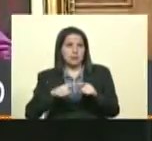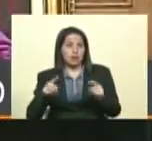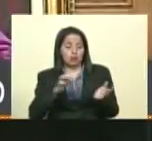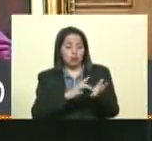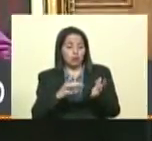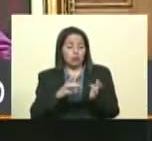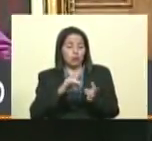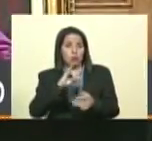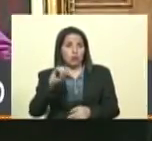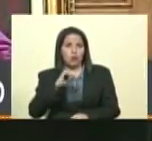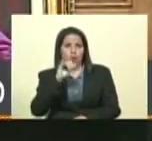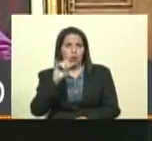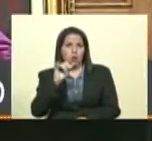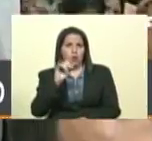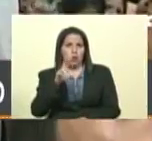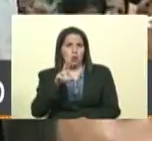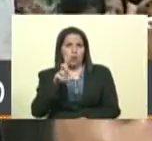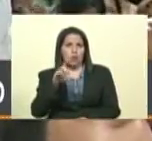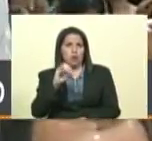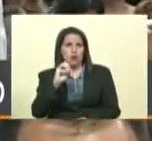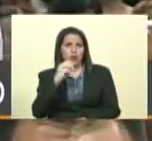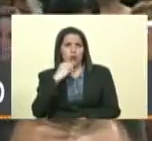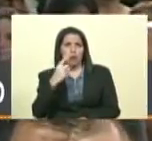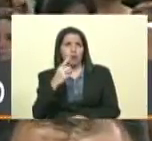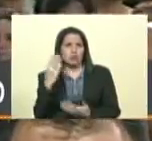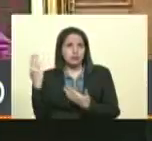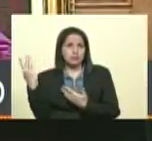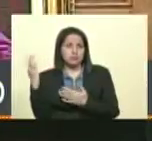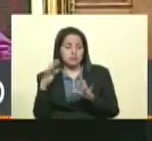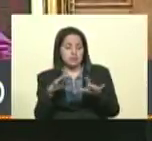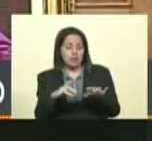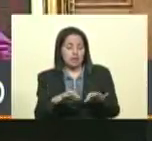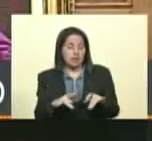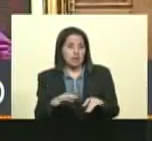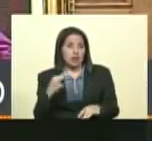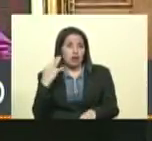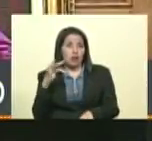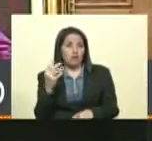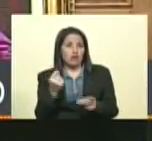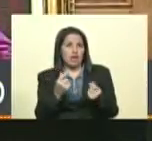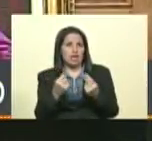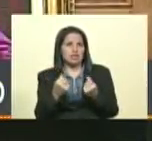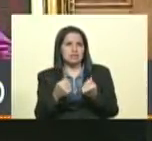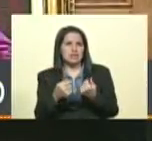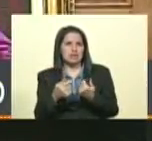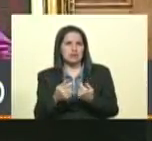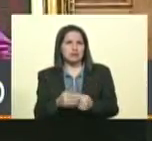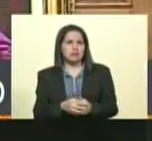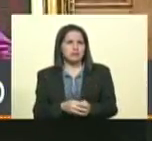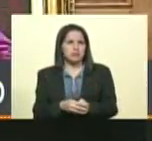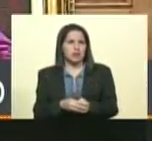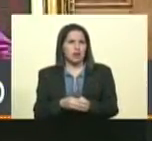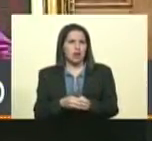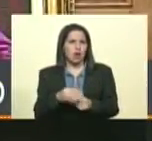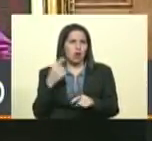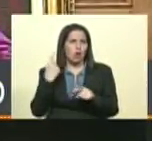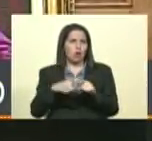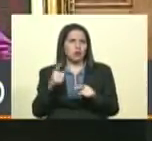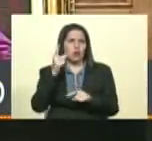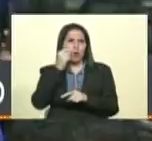Monsalve, secretario de Finanzas, el hombre del billete. A Hernán Iriarte,